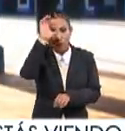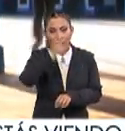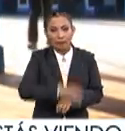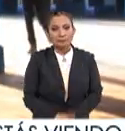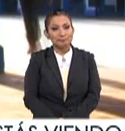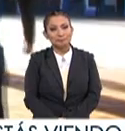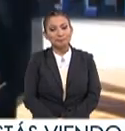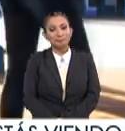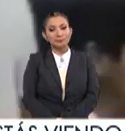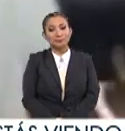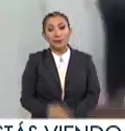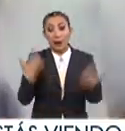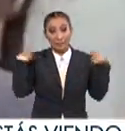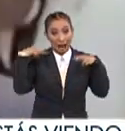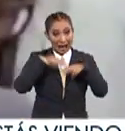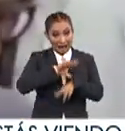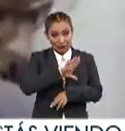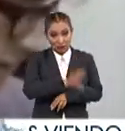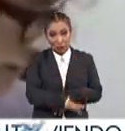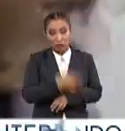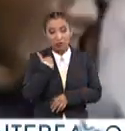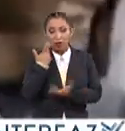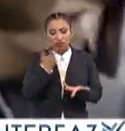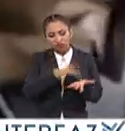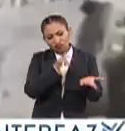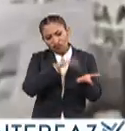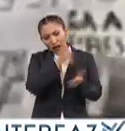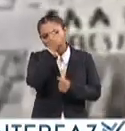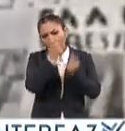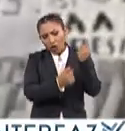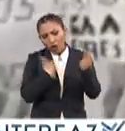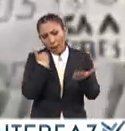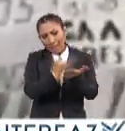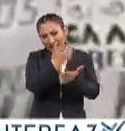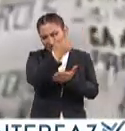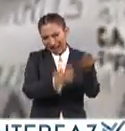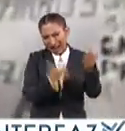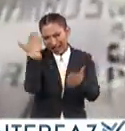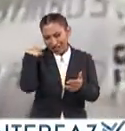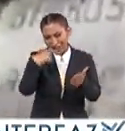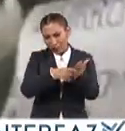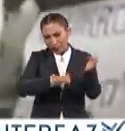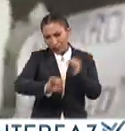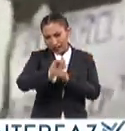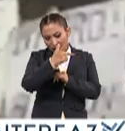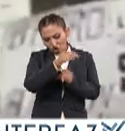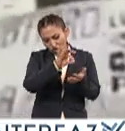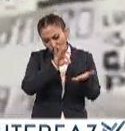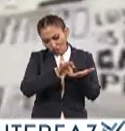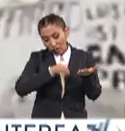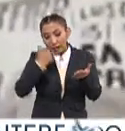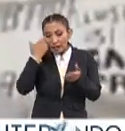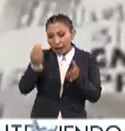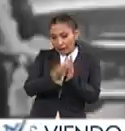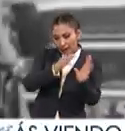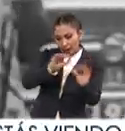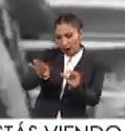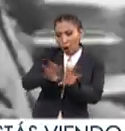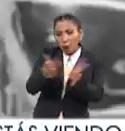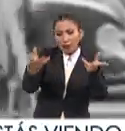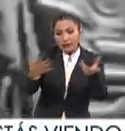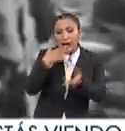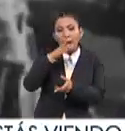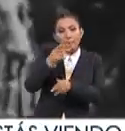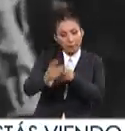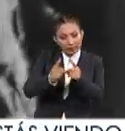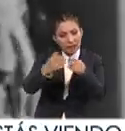cultural. Los maestros retomaron algunas de las demandas del movimiento. Buscan enseñar las formas de crear un